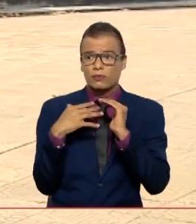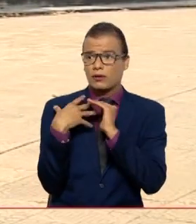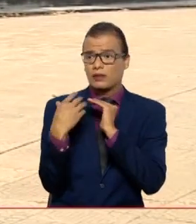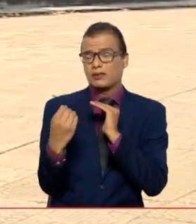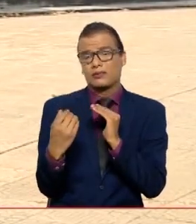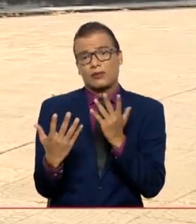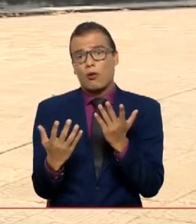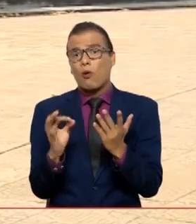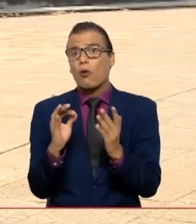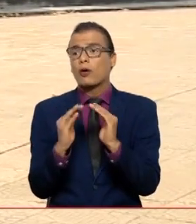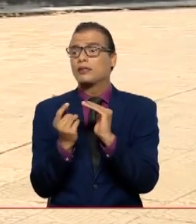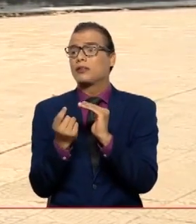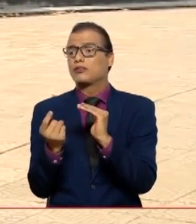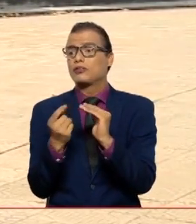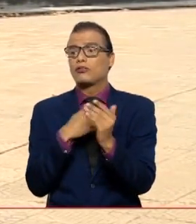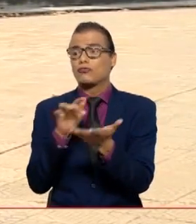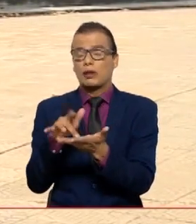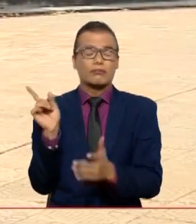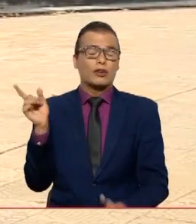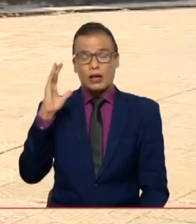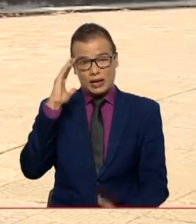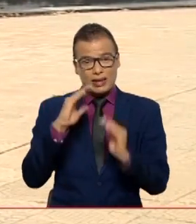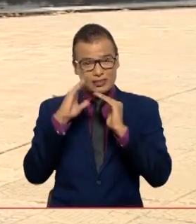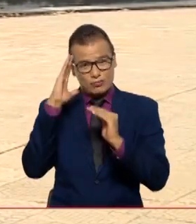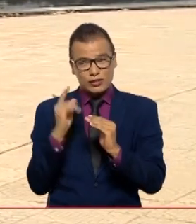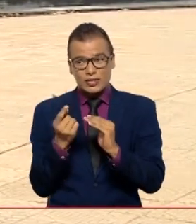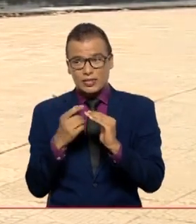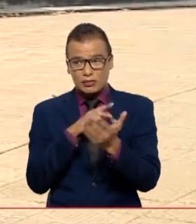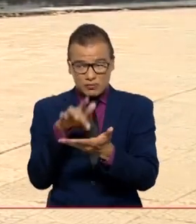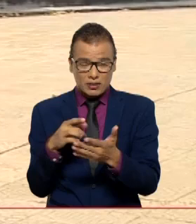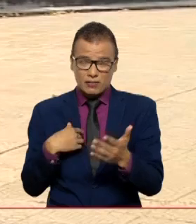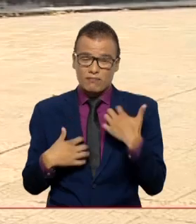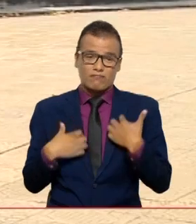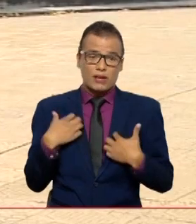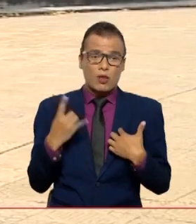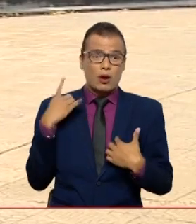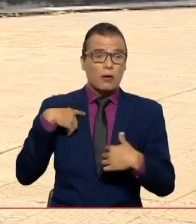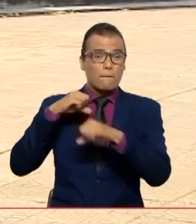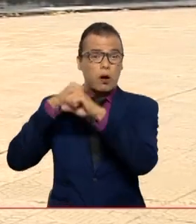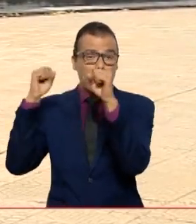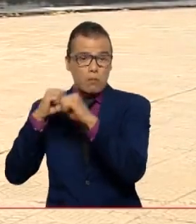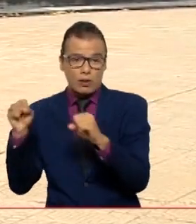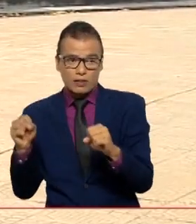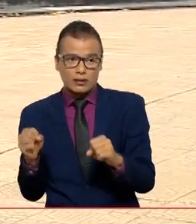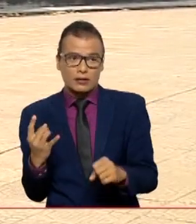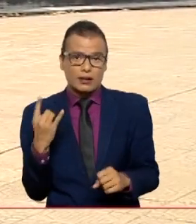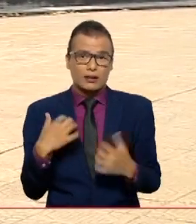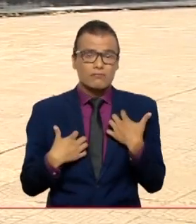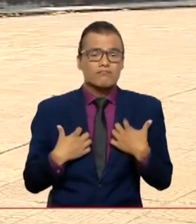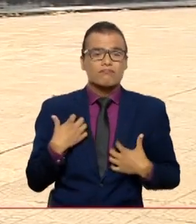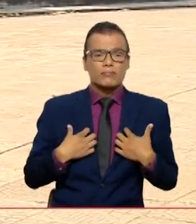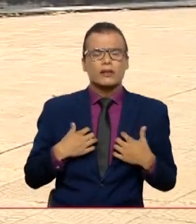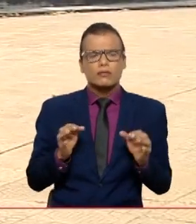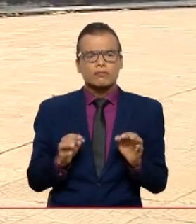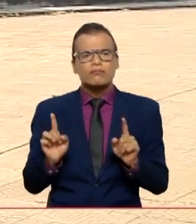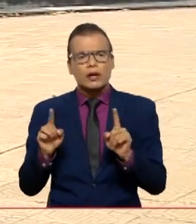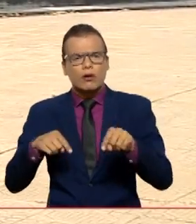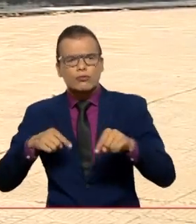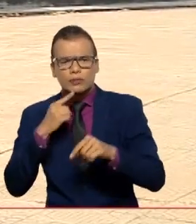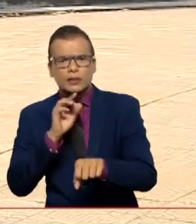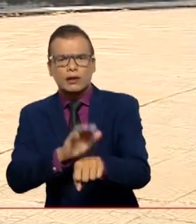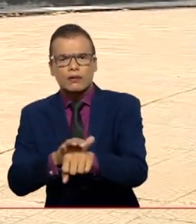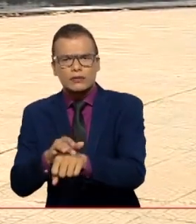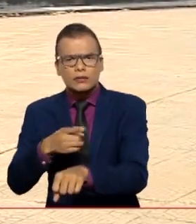porque aseguran que en cualquier momento se puede presentar un atentado. Entre tanto, las autoridades aseguran que ya hay labores